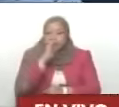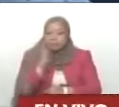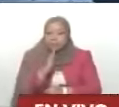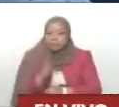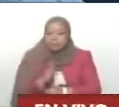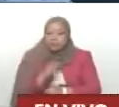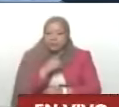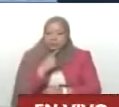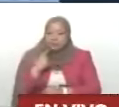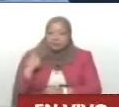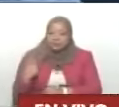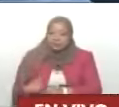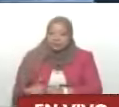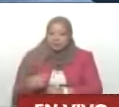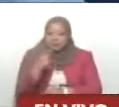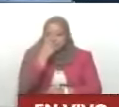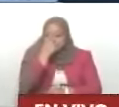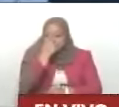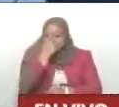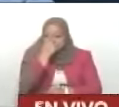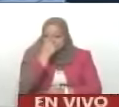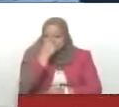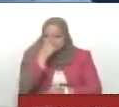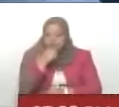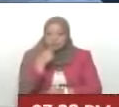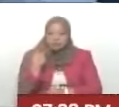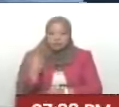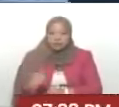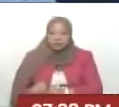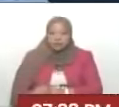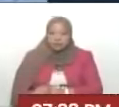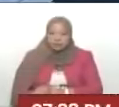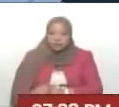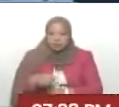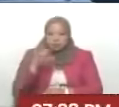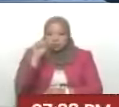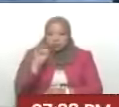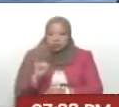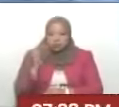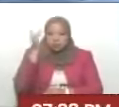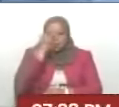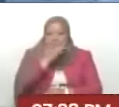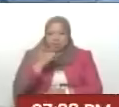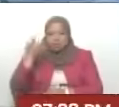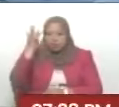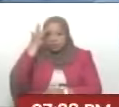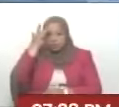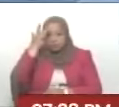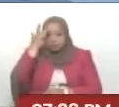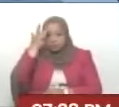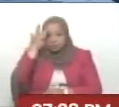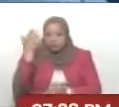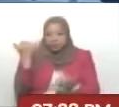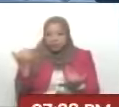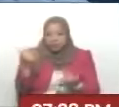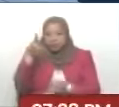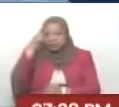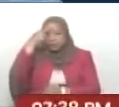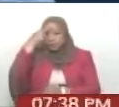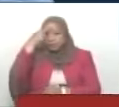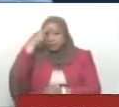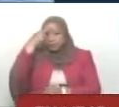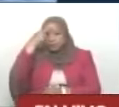Rusia, India, China, Sudáfrica. Y ahora entonces Arabia Saudita,